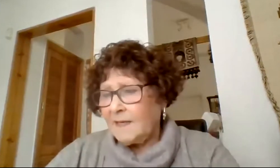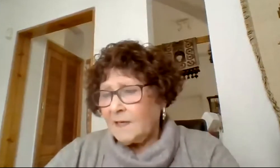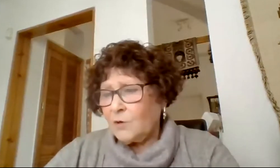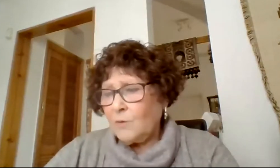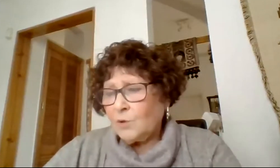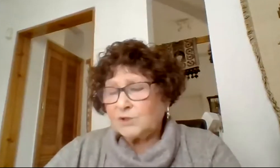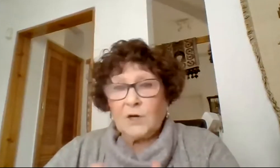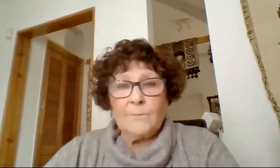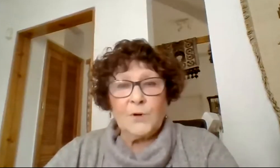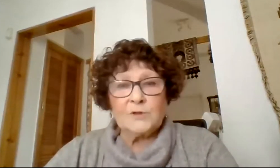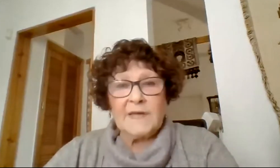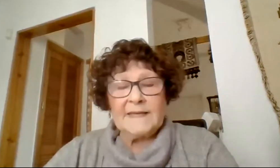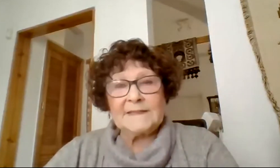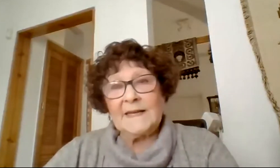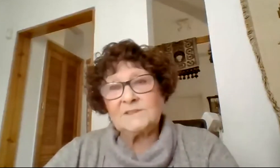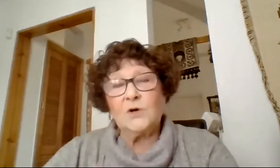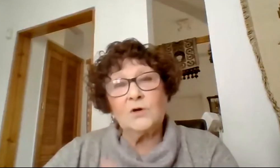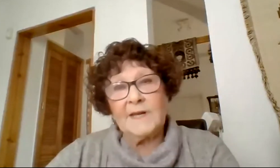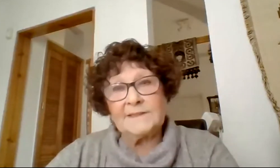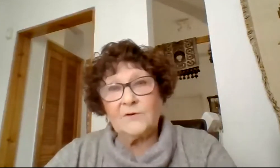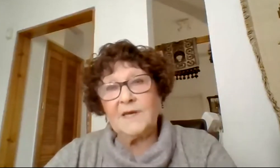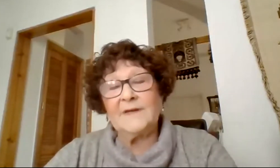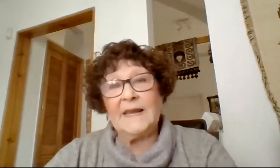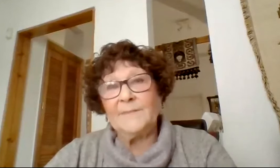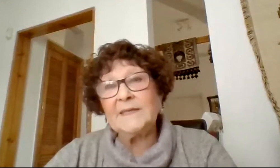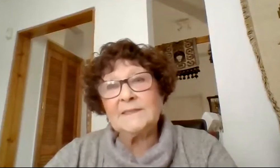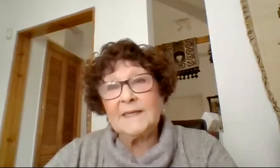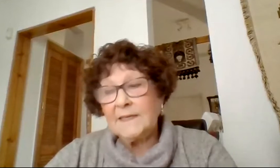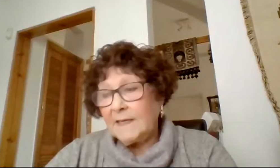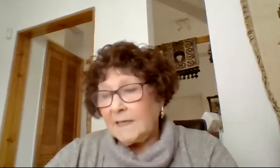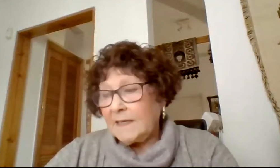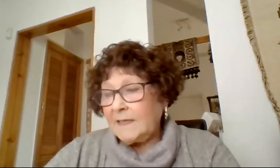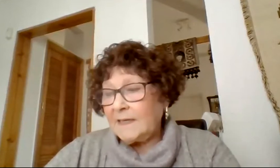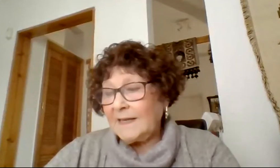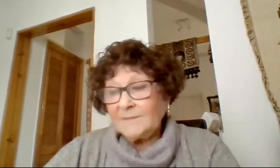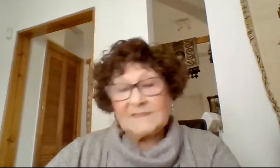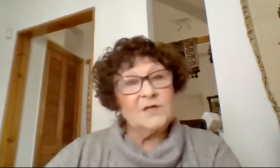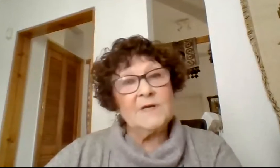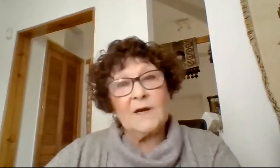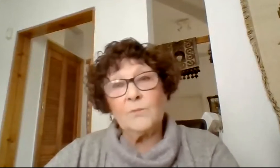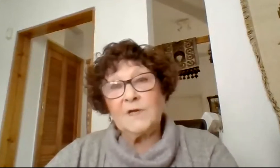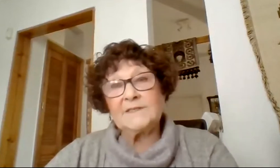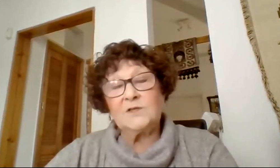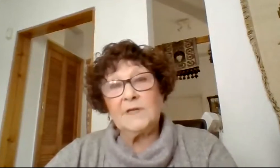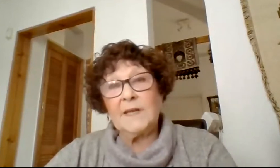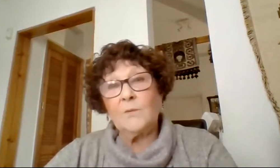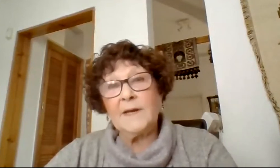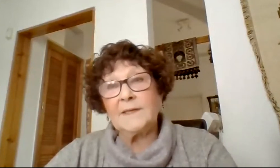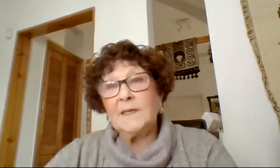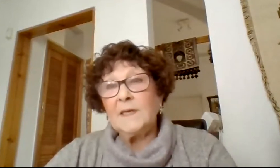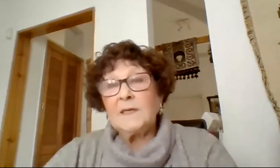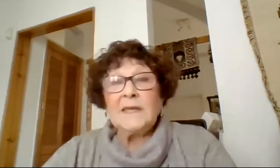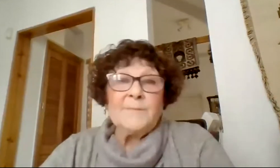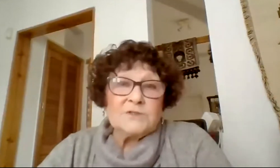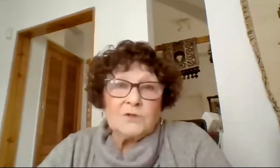social, cómo se comporta en relación con la teoría de la mente, la dimensión de la comunicación en